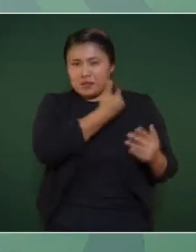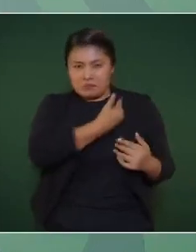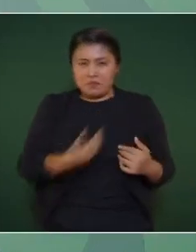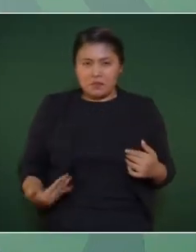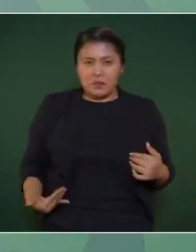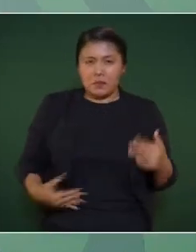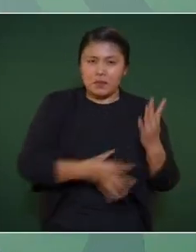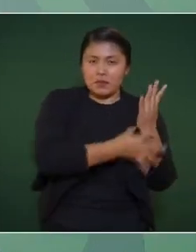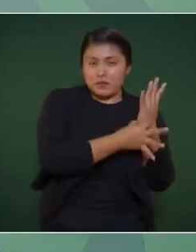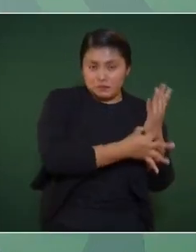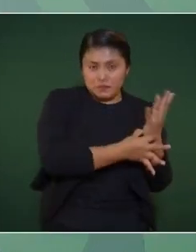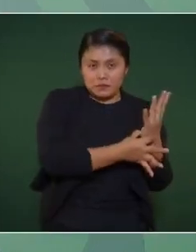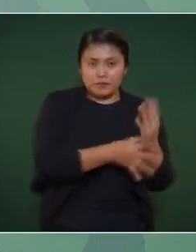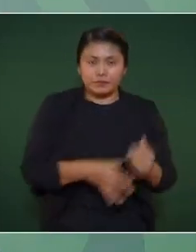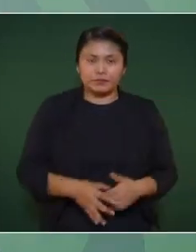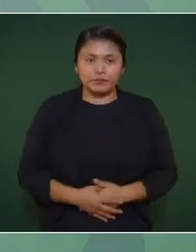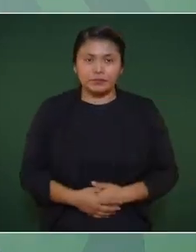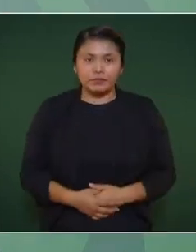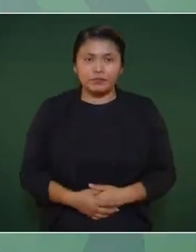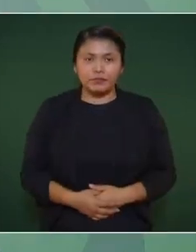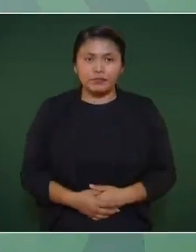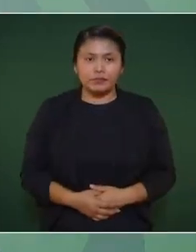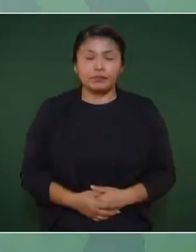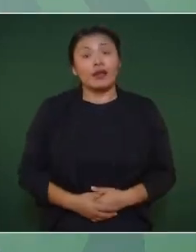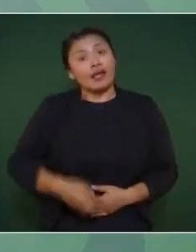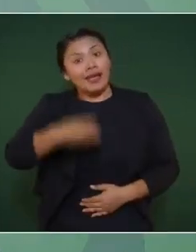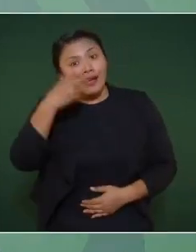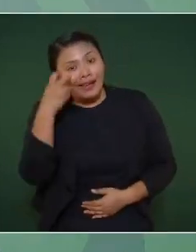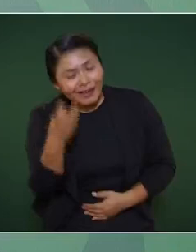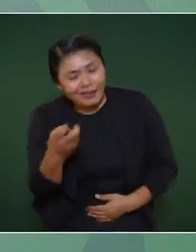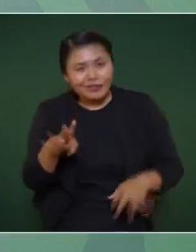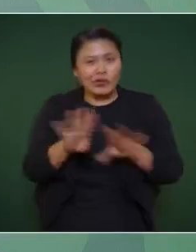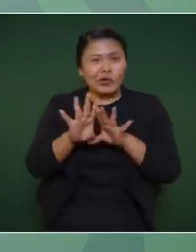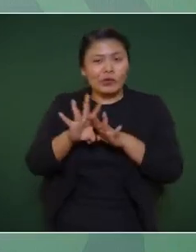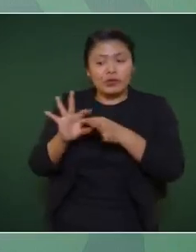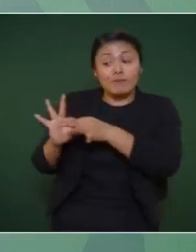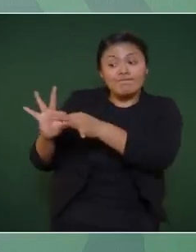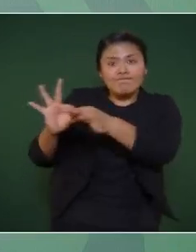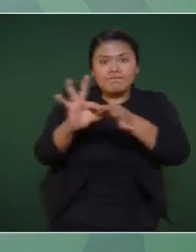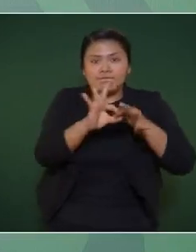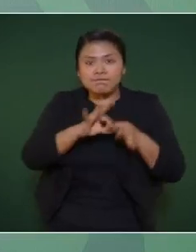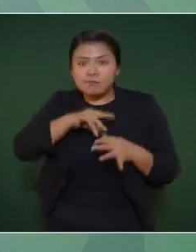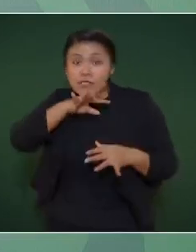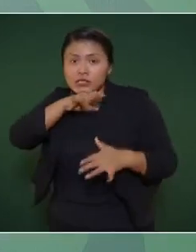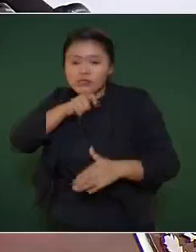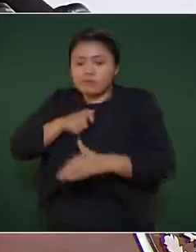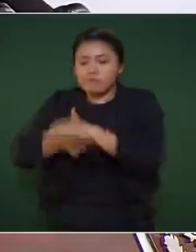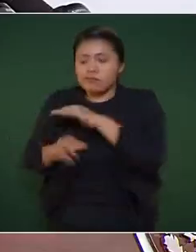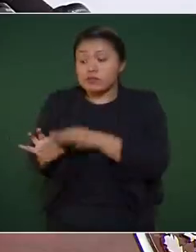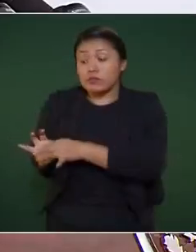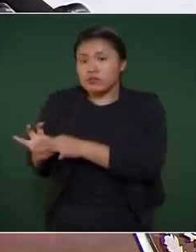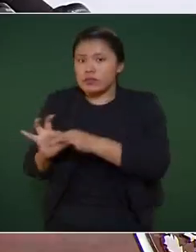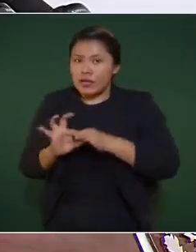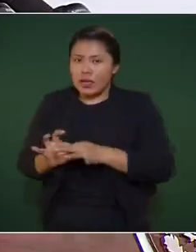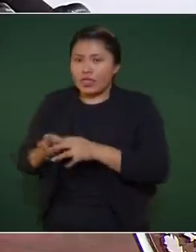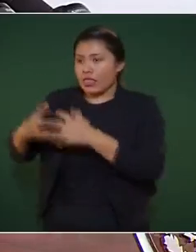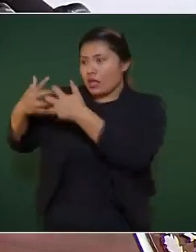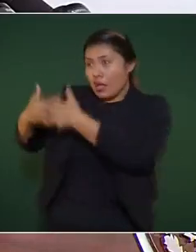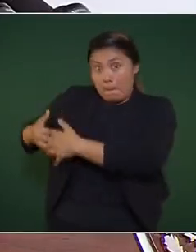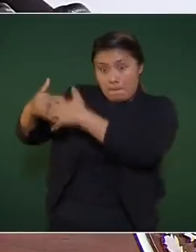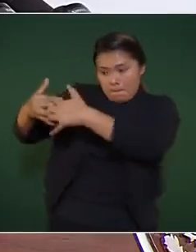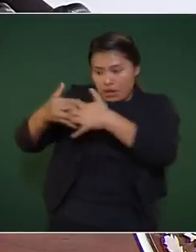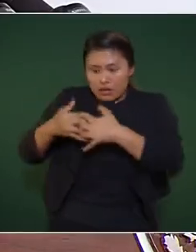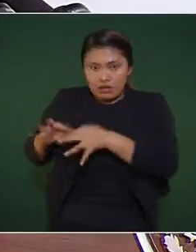que son las redes de corrupción que se realizan con diversas empresas.